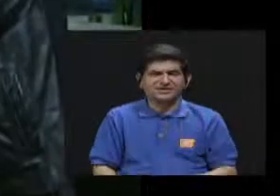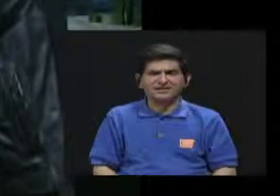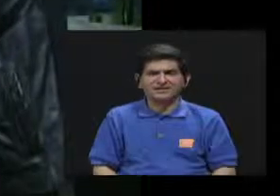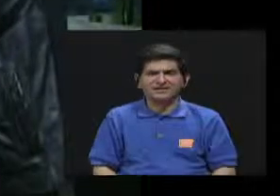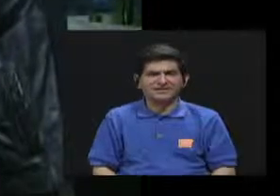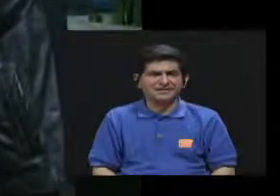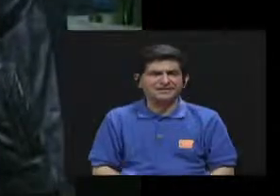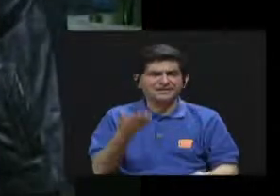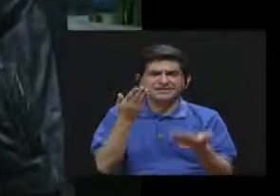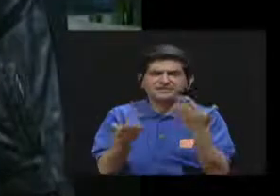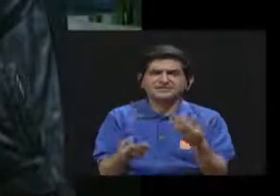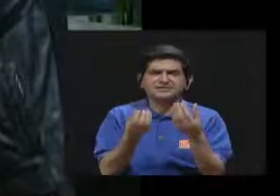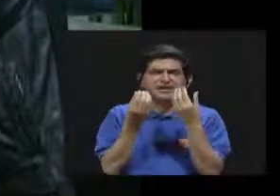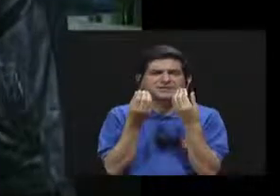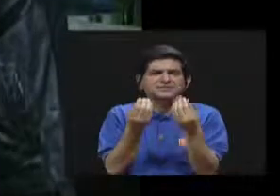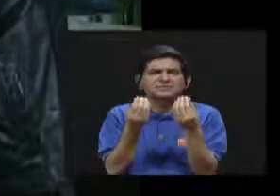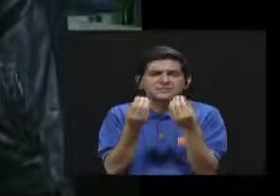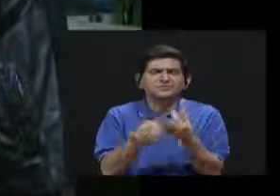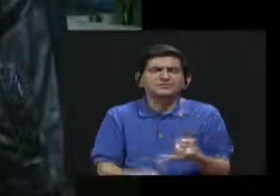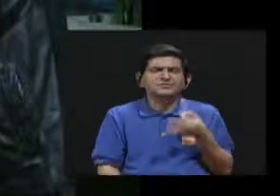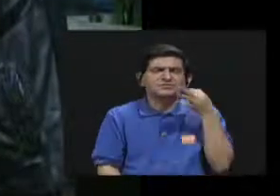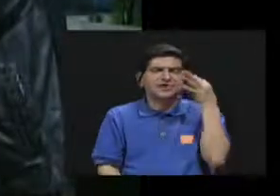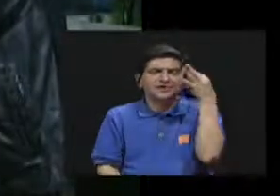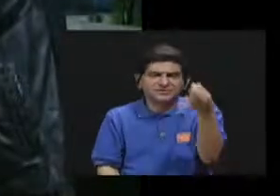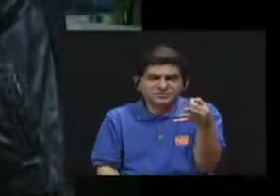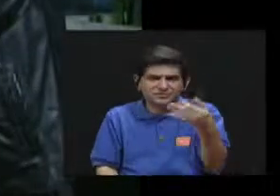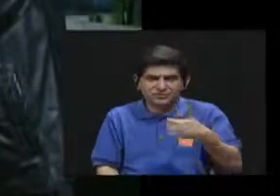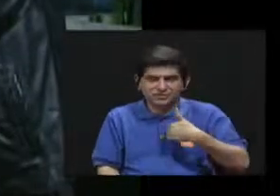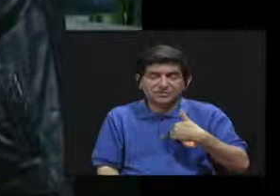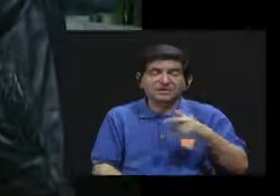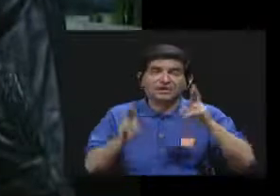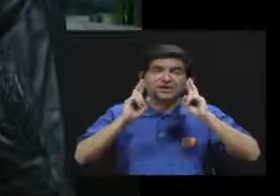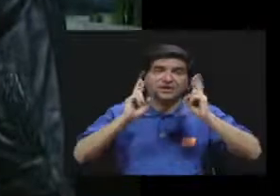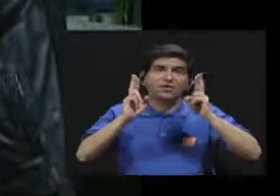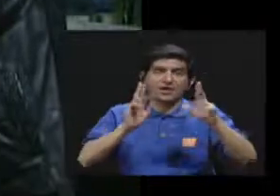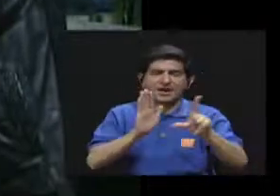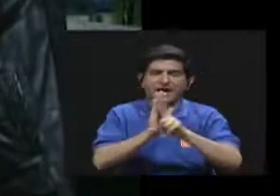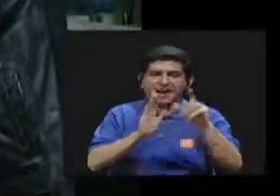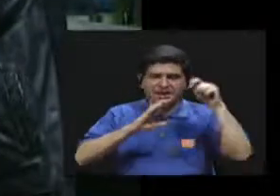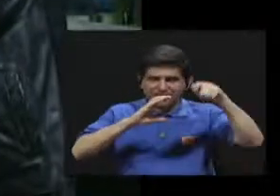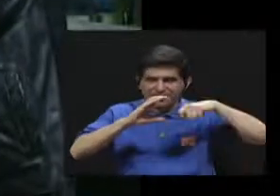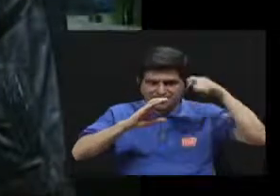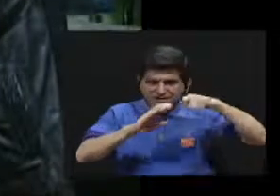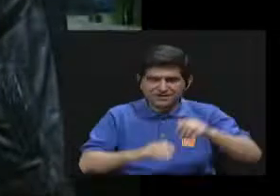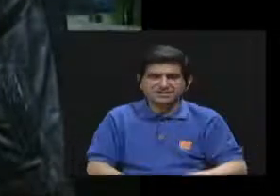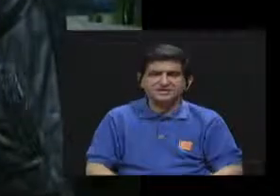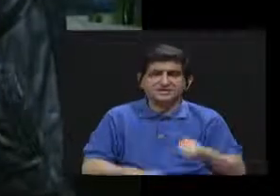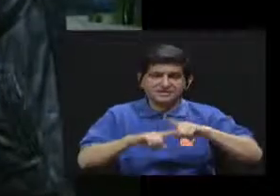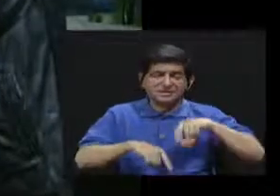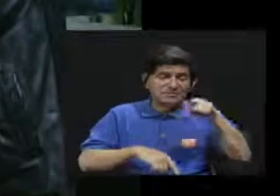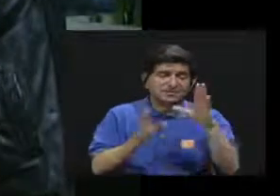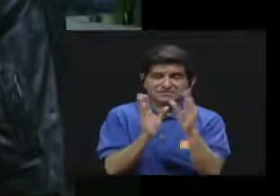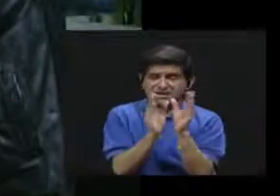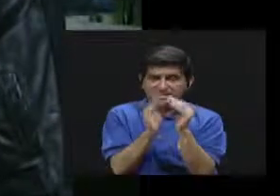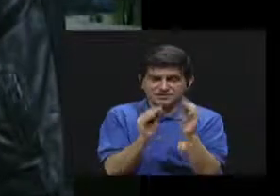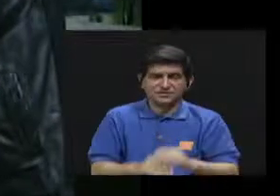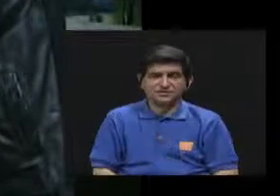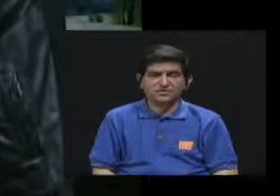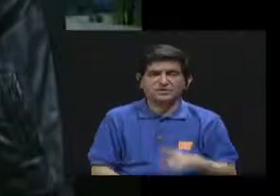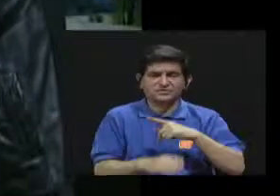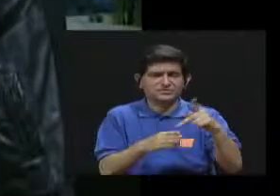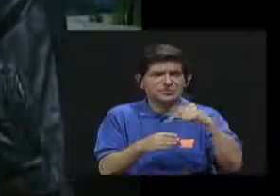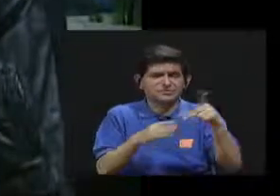mucho de lo que vendrá en el futuro para la, ojalá, ley de cine que tengamos, va a venir de ese congreso en el que tantos profesionales del sector